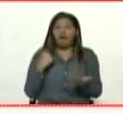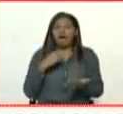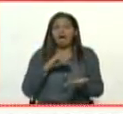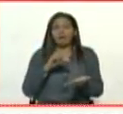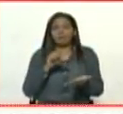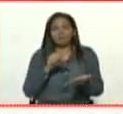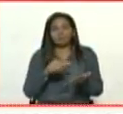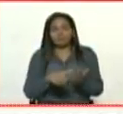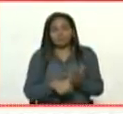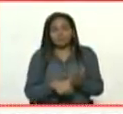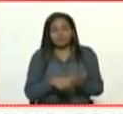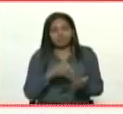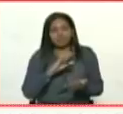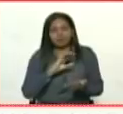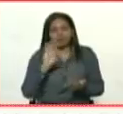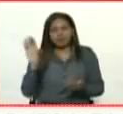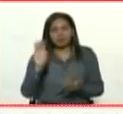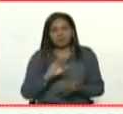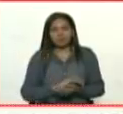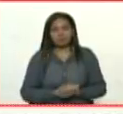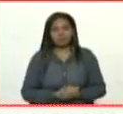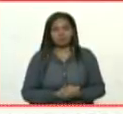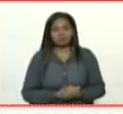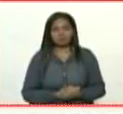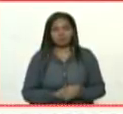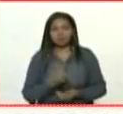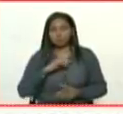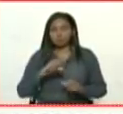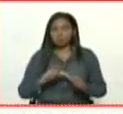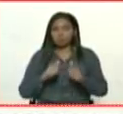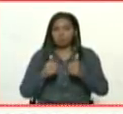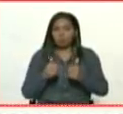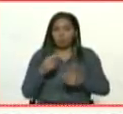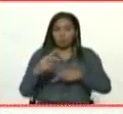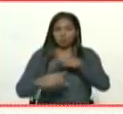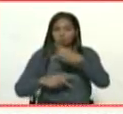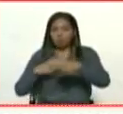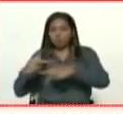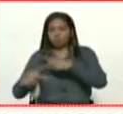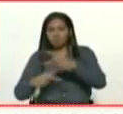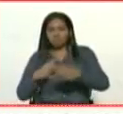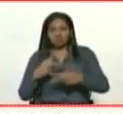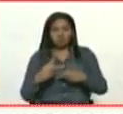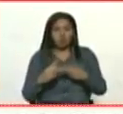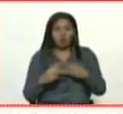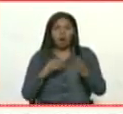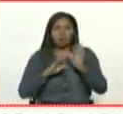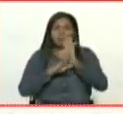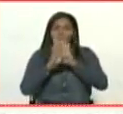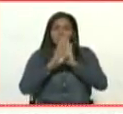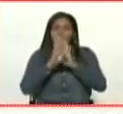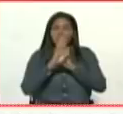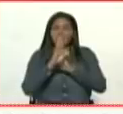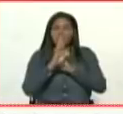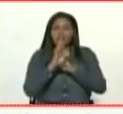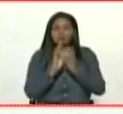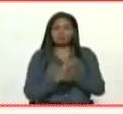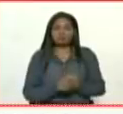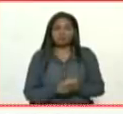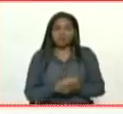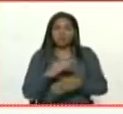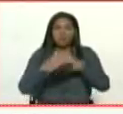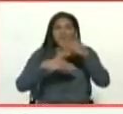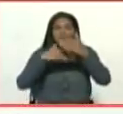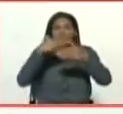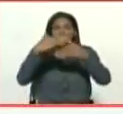patria. Y empezamos entonces un proceso de bancarización paulatina,